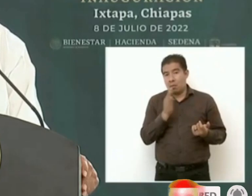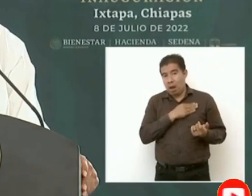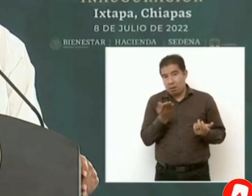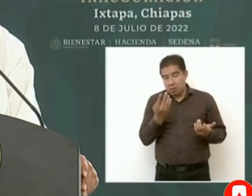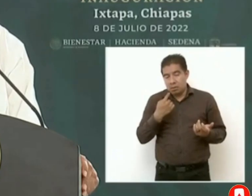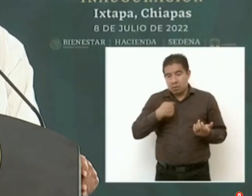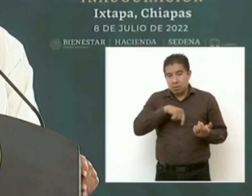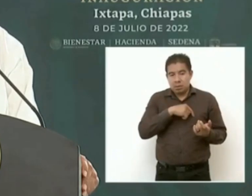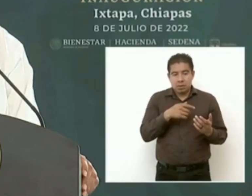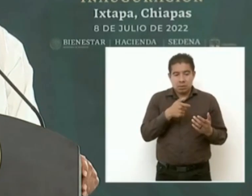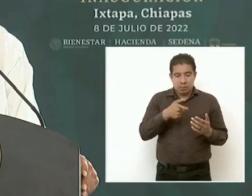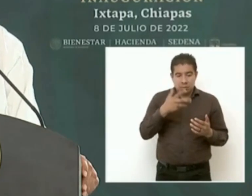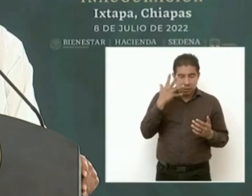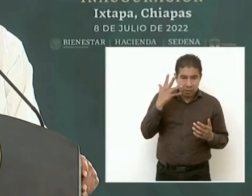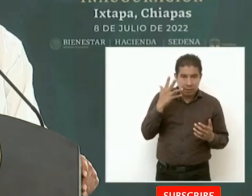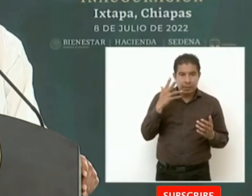tenemos nosotros inflación,